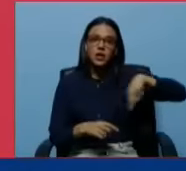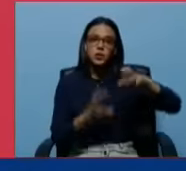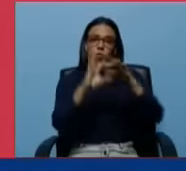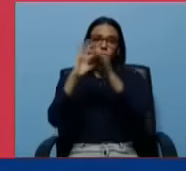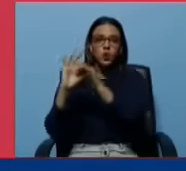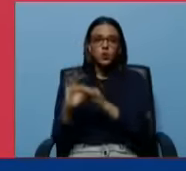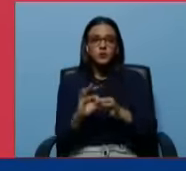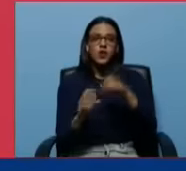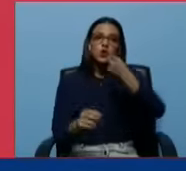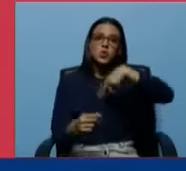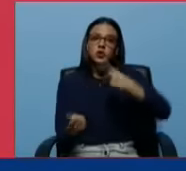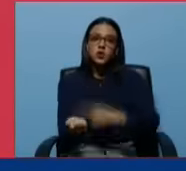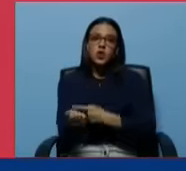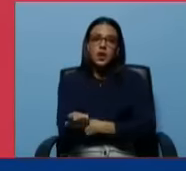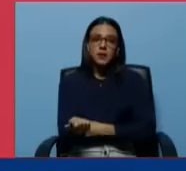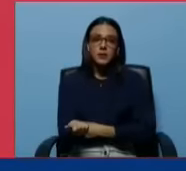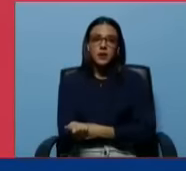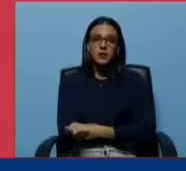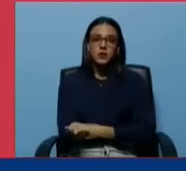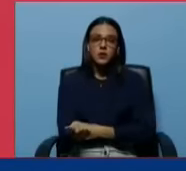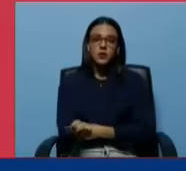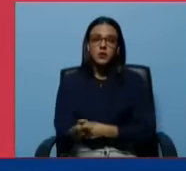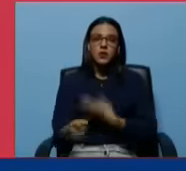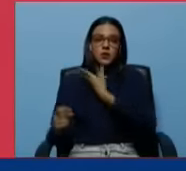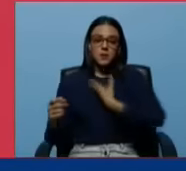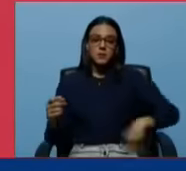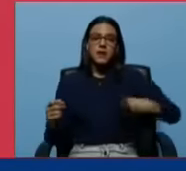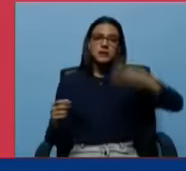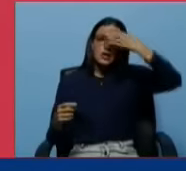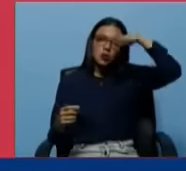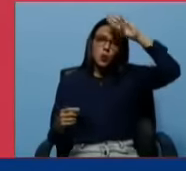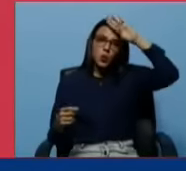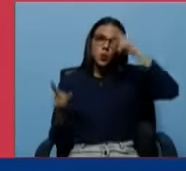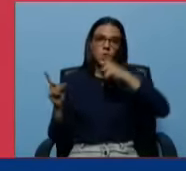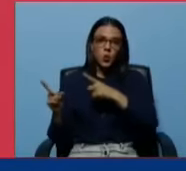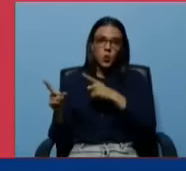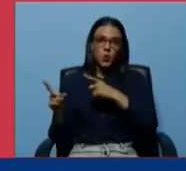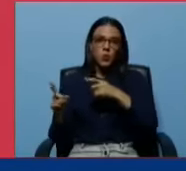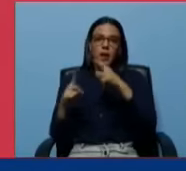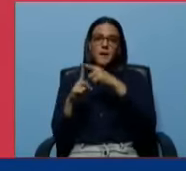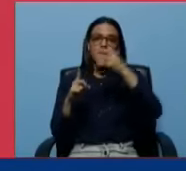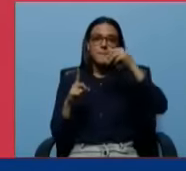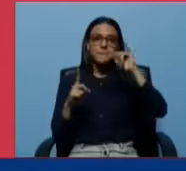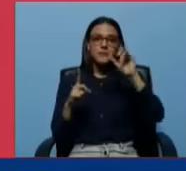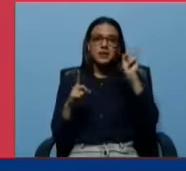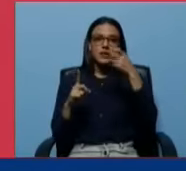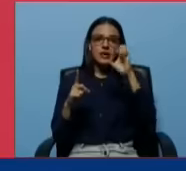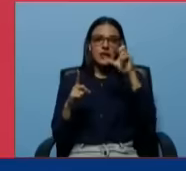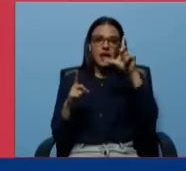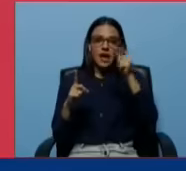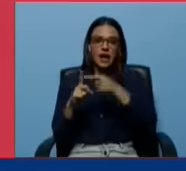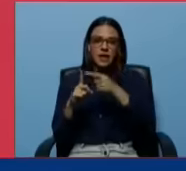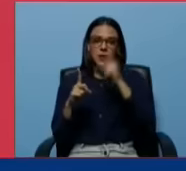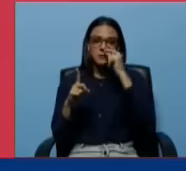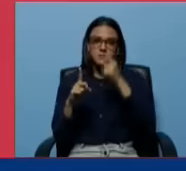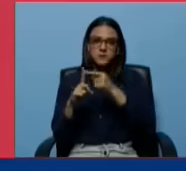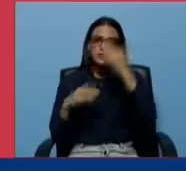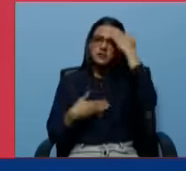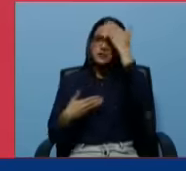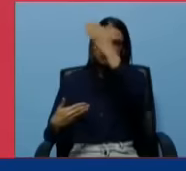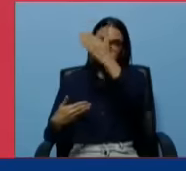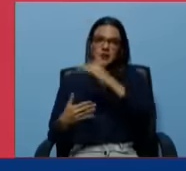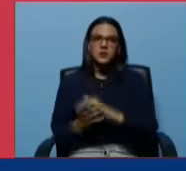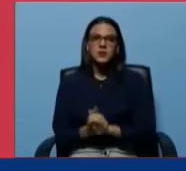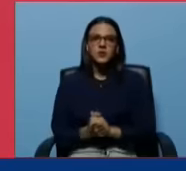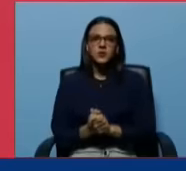A mis hermanos presidentes de Cuba, Miguel Mario Díaz-Canel Bermúdez, que